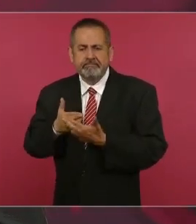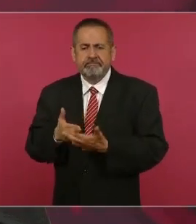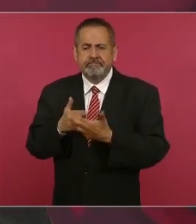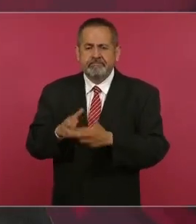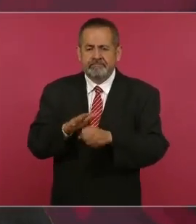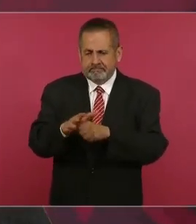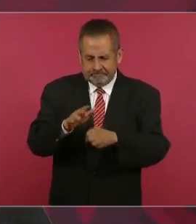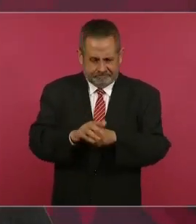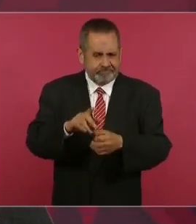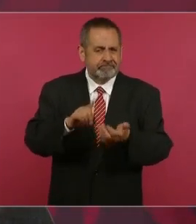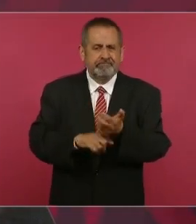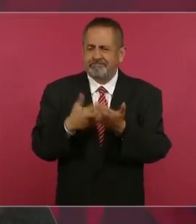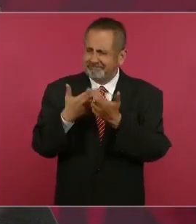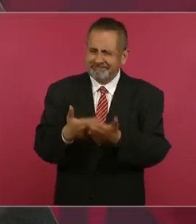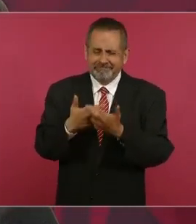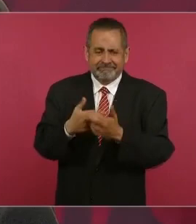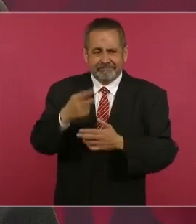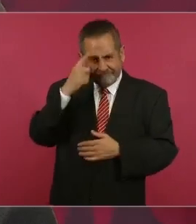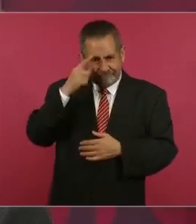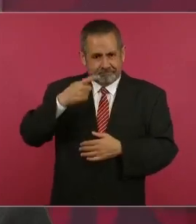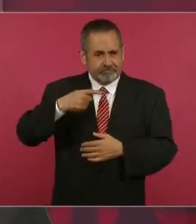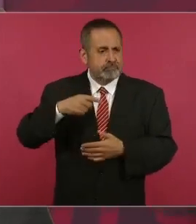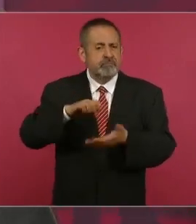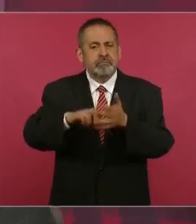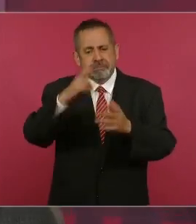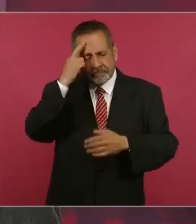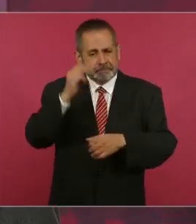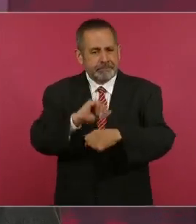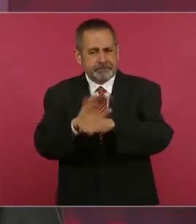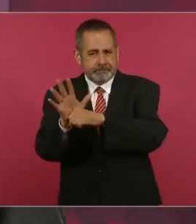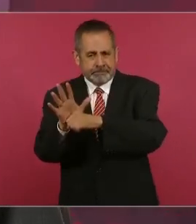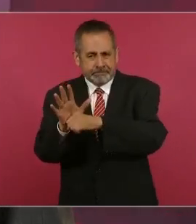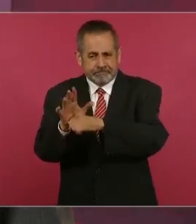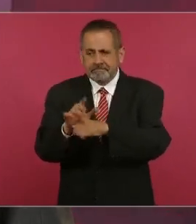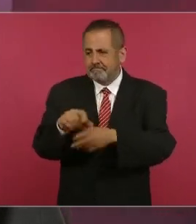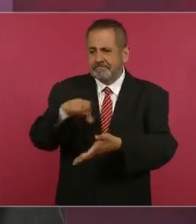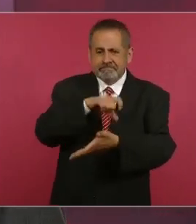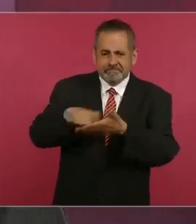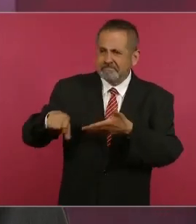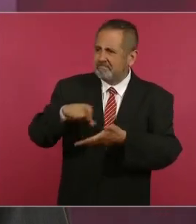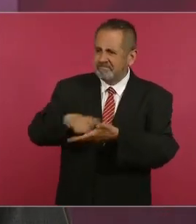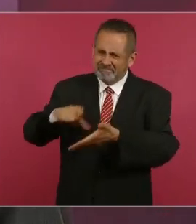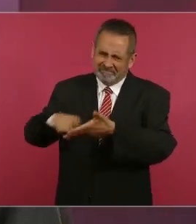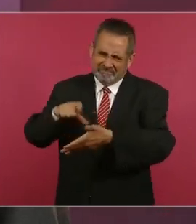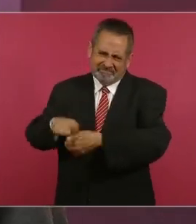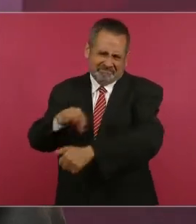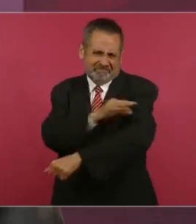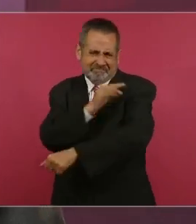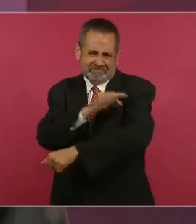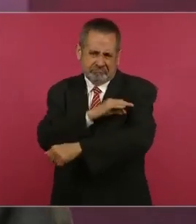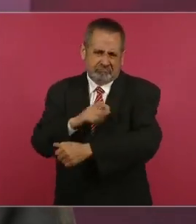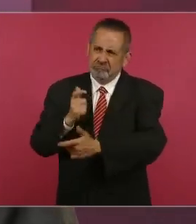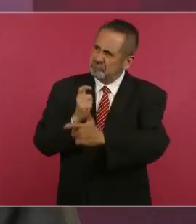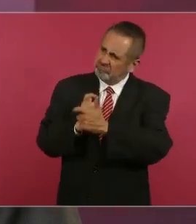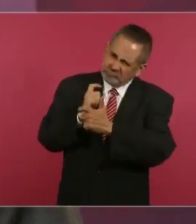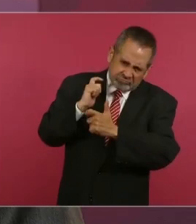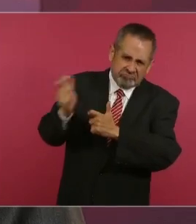presupuesto suficiente para comprar todas las vacunas que se necesitaban cuando la